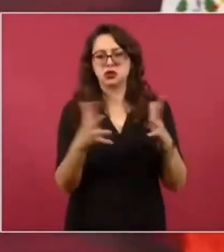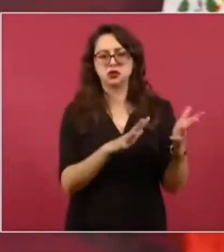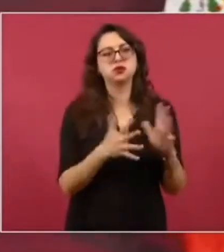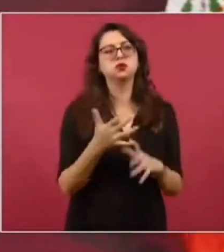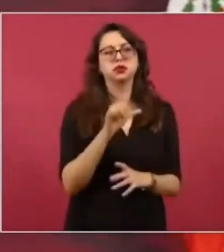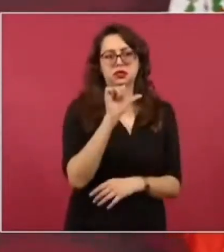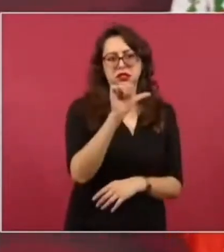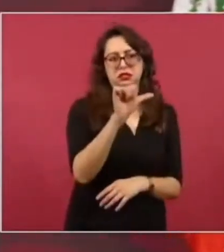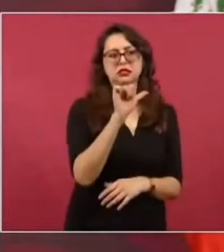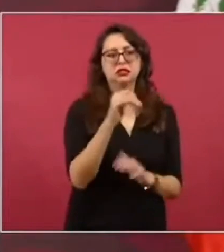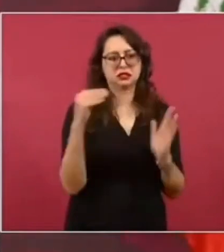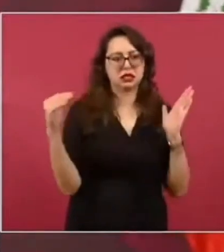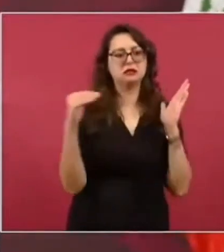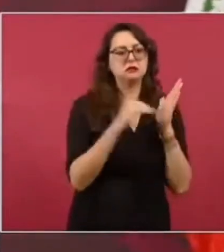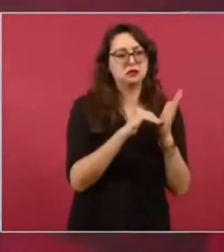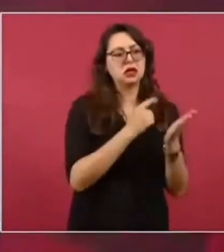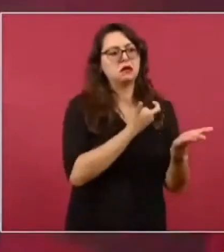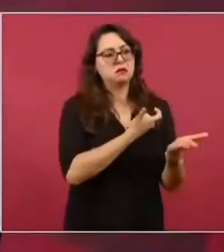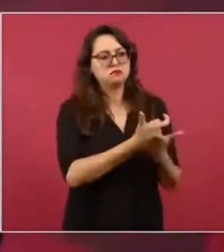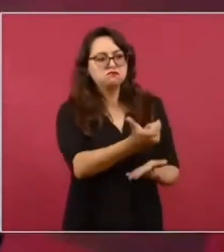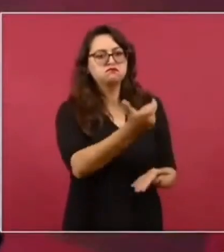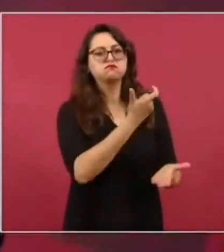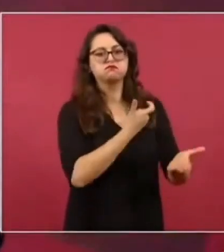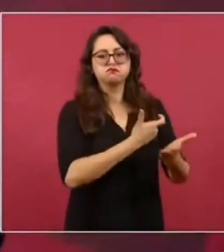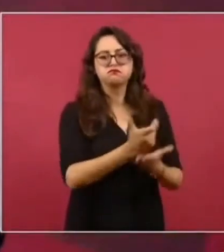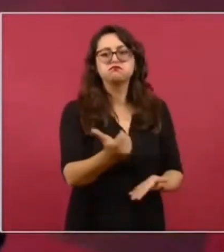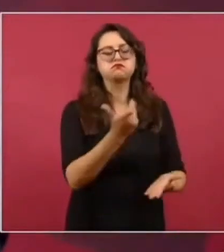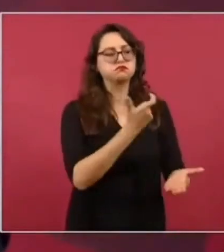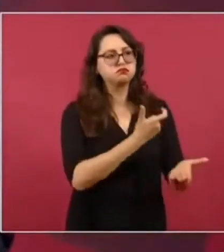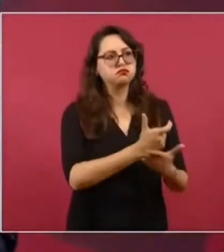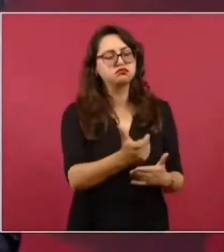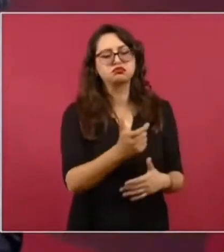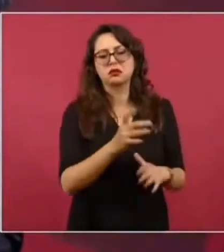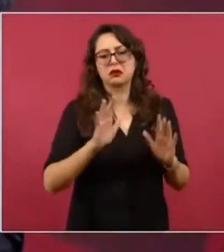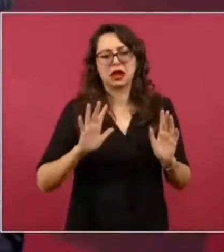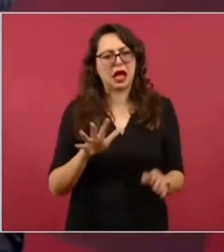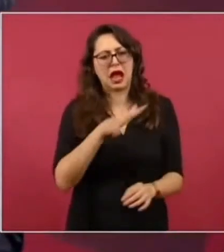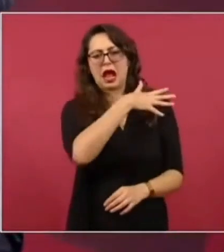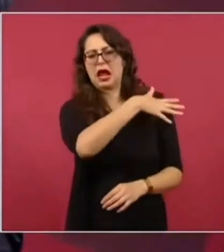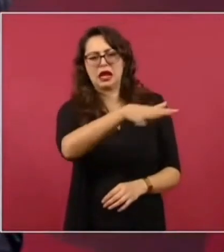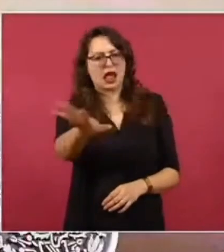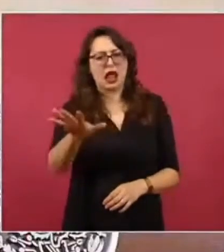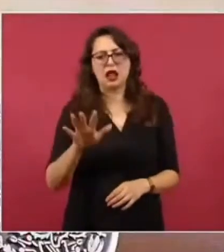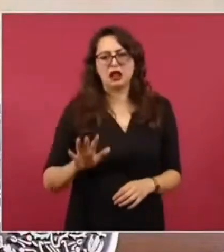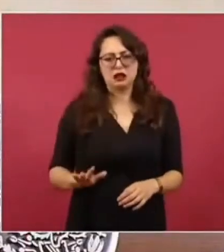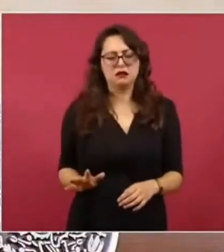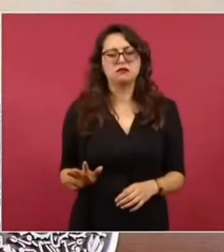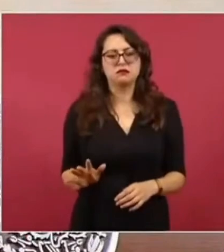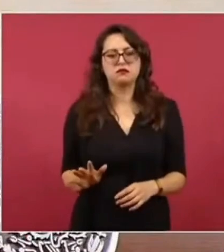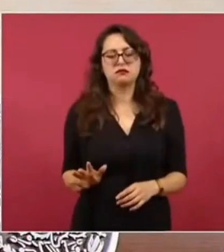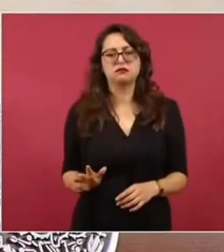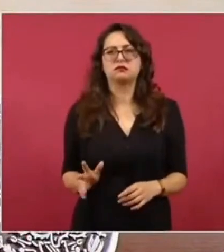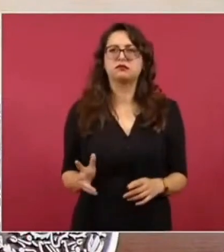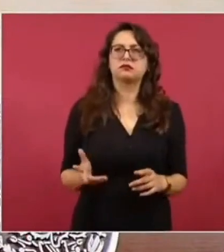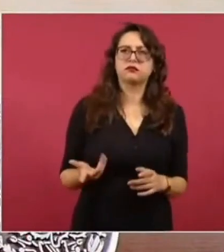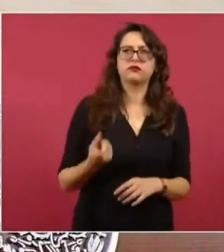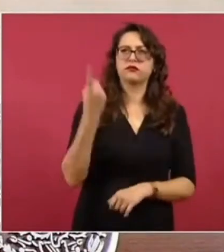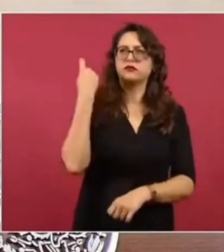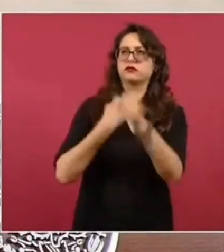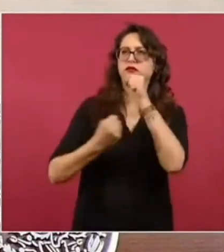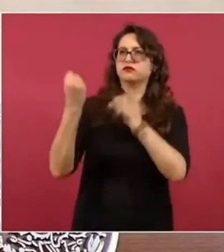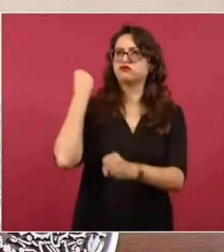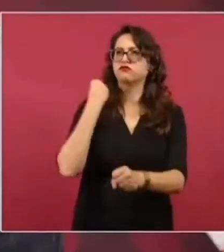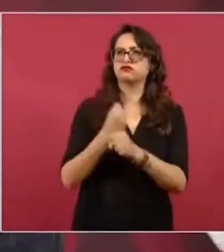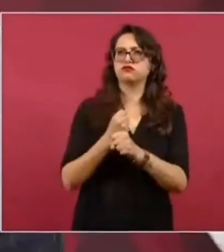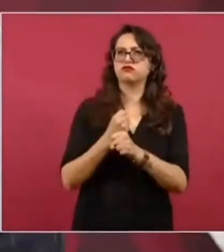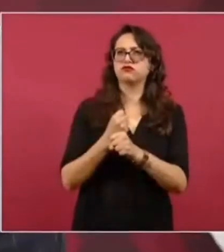de los salarios de los trabajadores inscritos al Seguro Social era de un poco más de